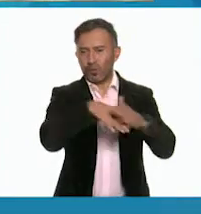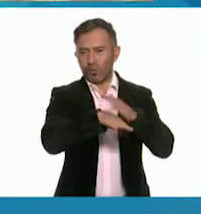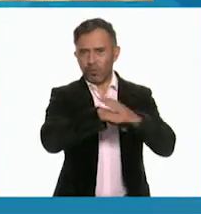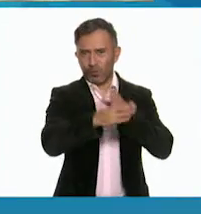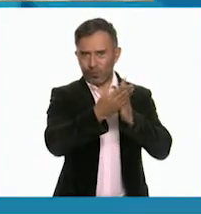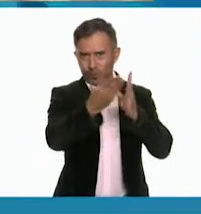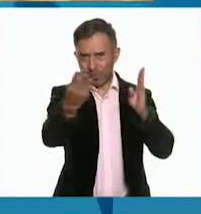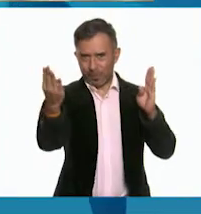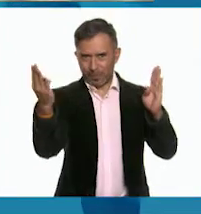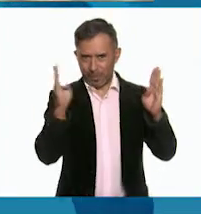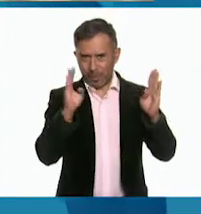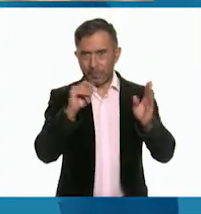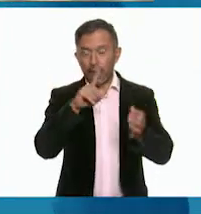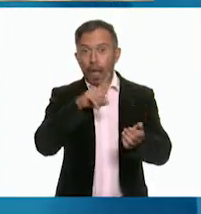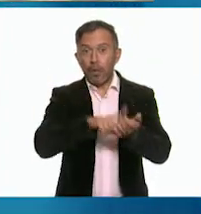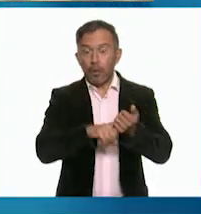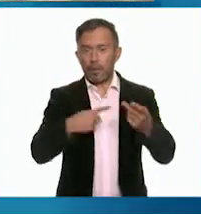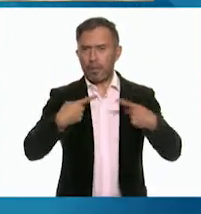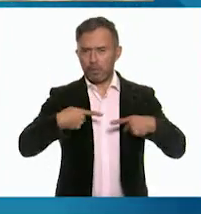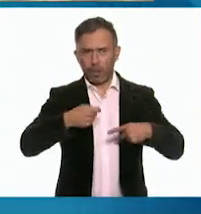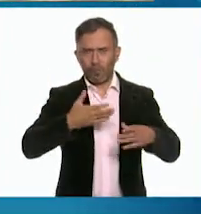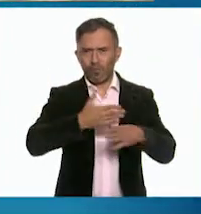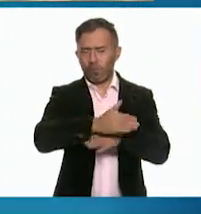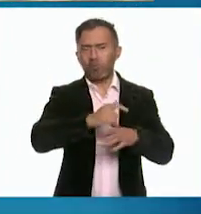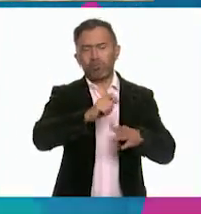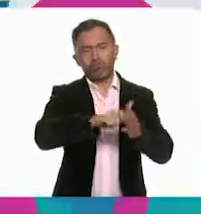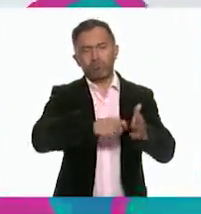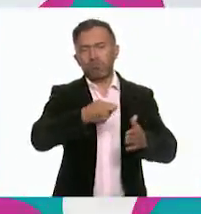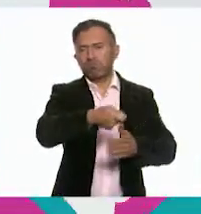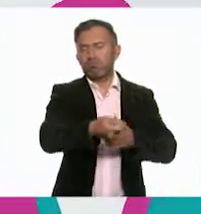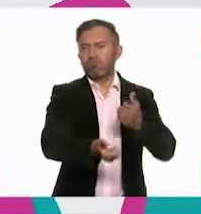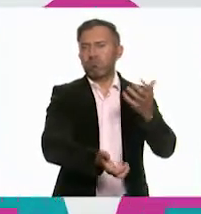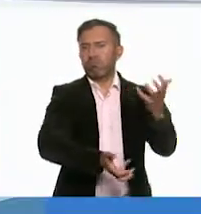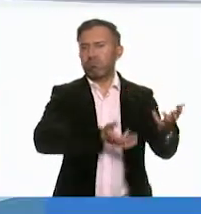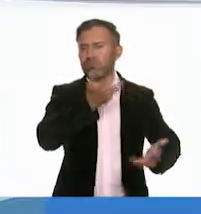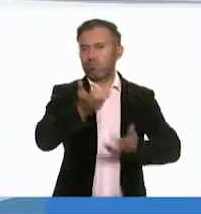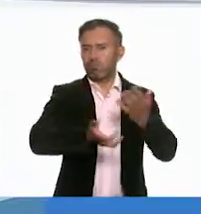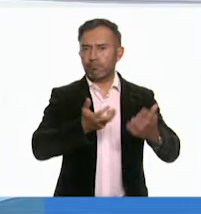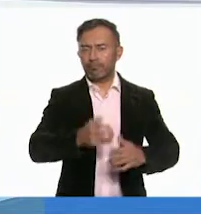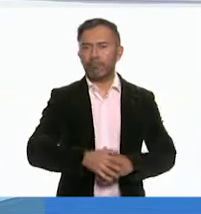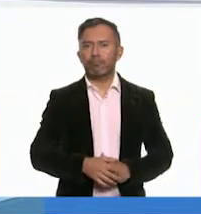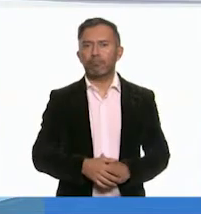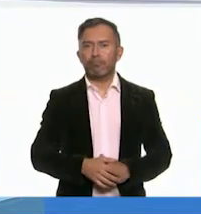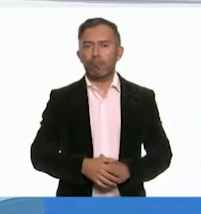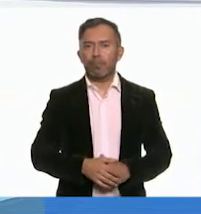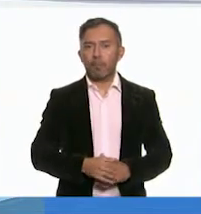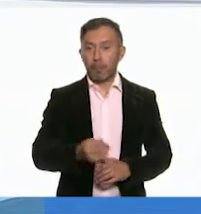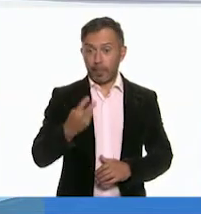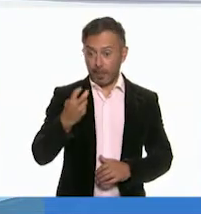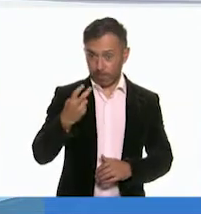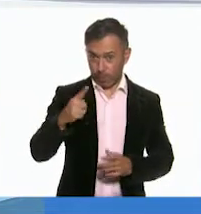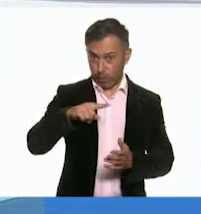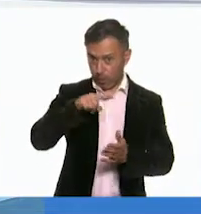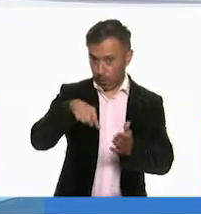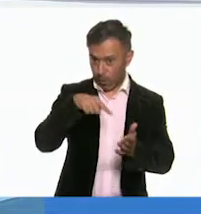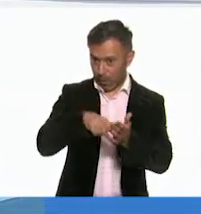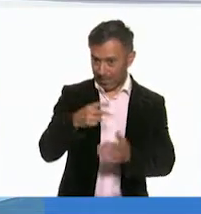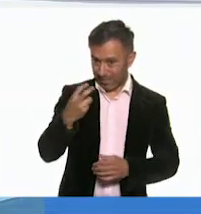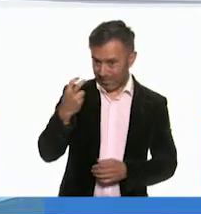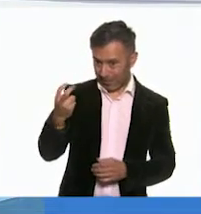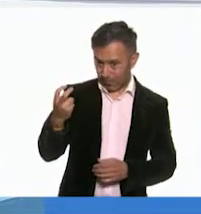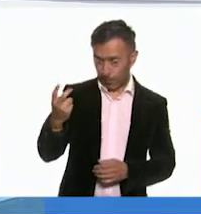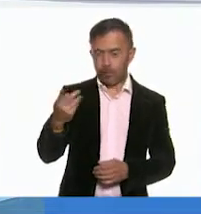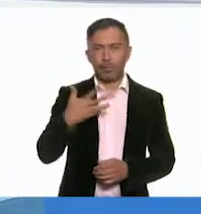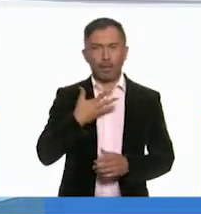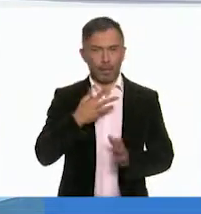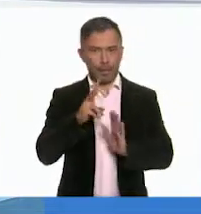los insurgentes incendiaron y saquearon ese lugar. De este hecho, de este lugar, tenemos también un